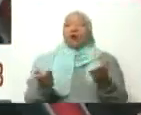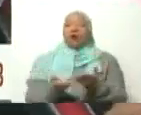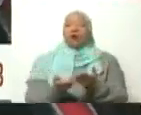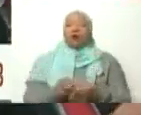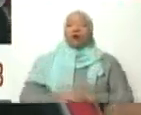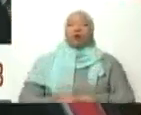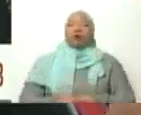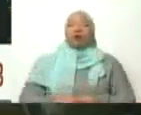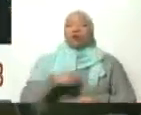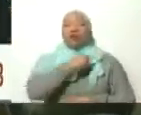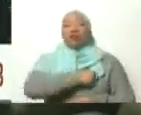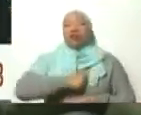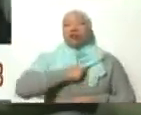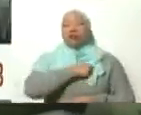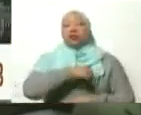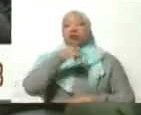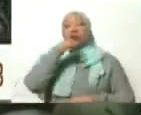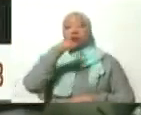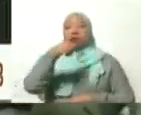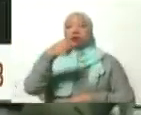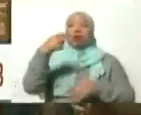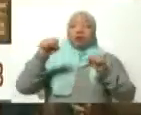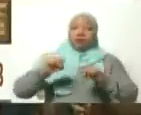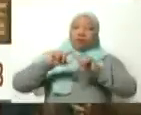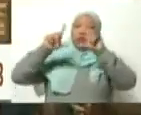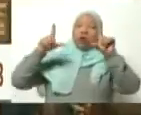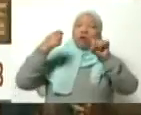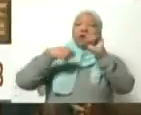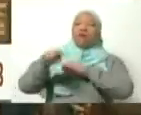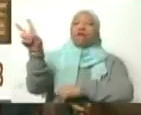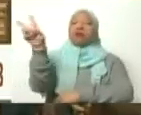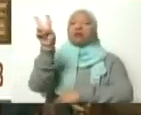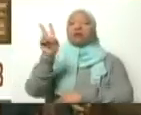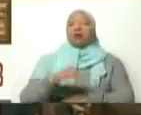han dado en llamar el milagro en Venezuela.